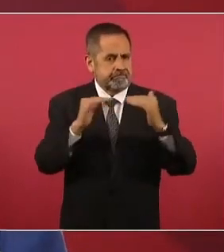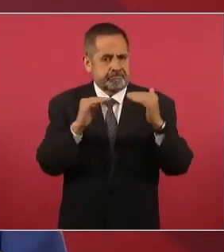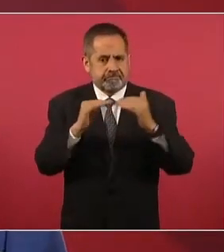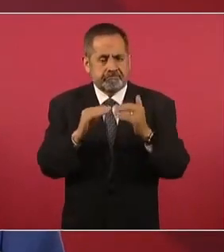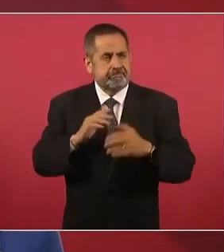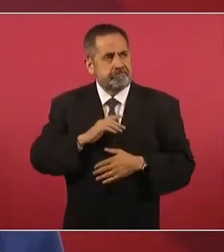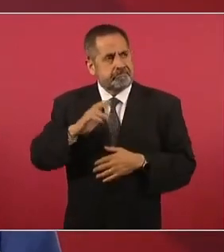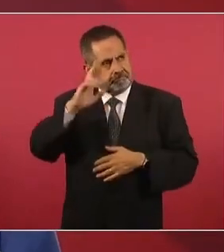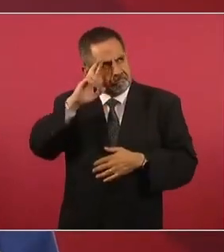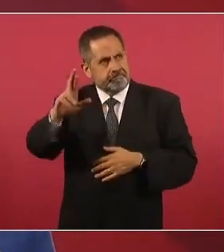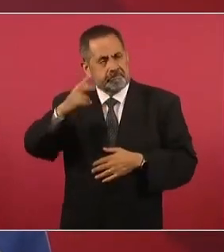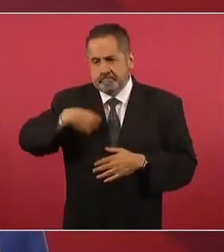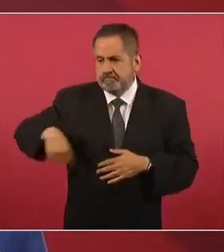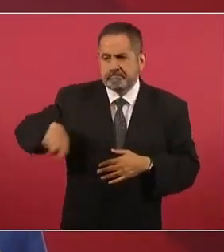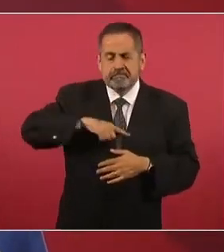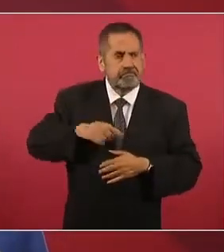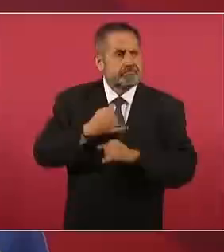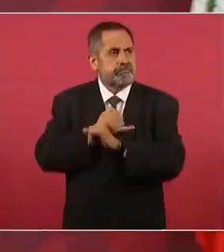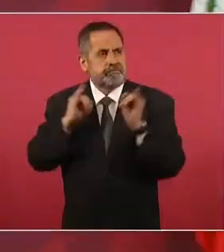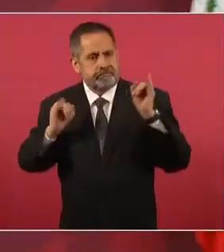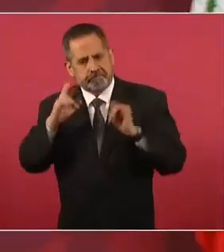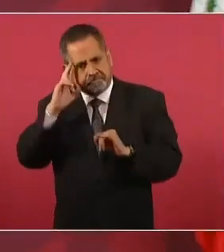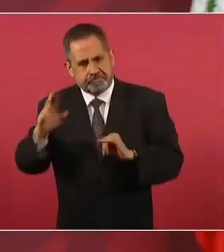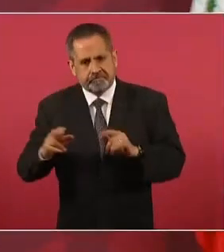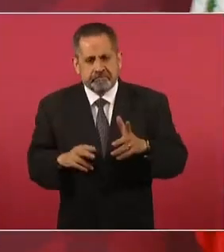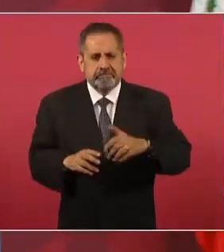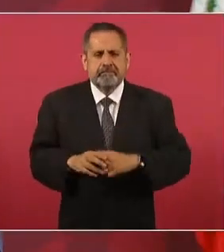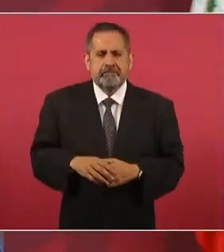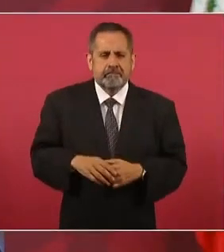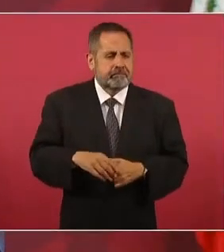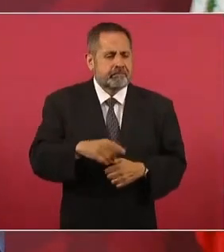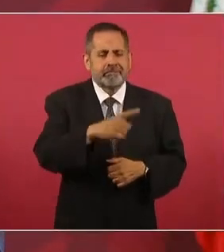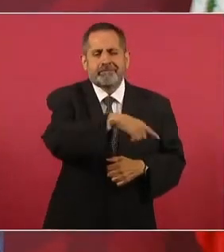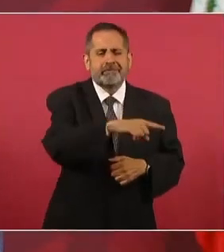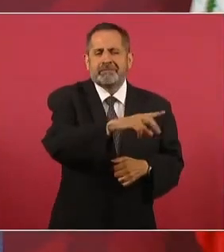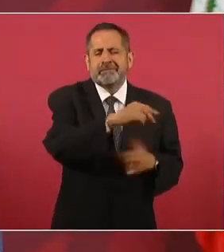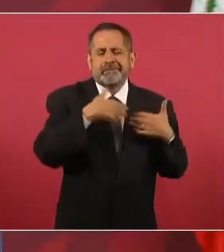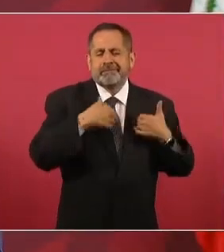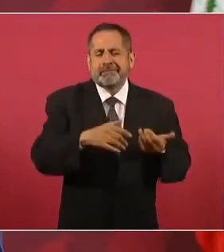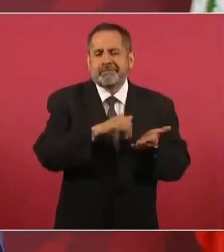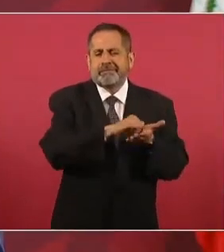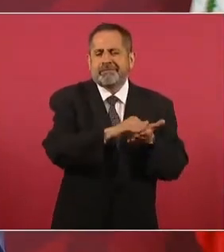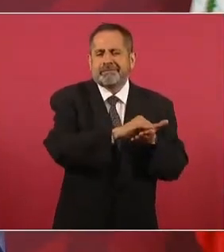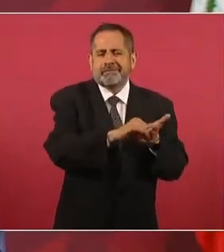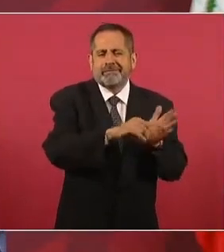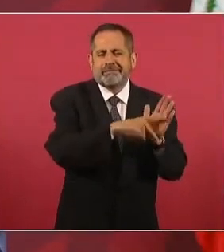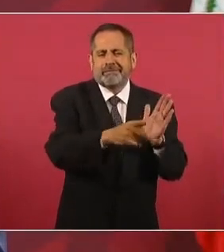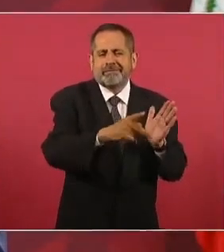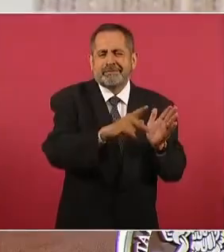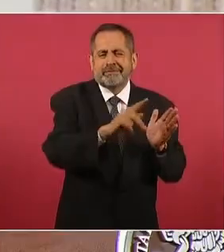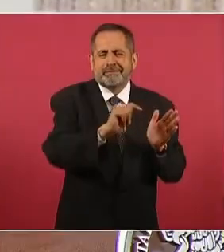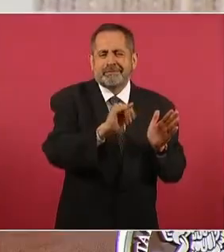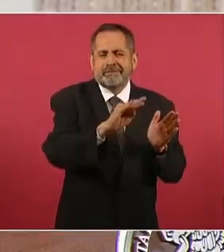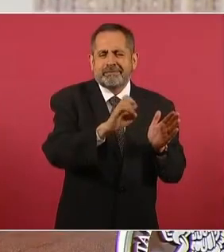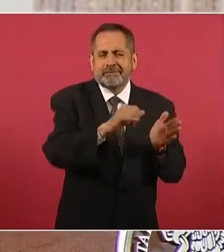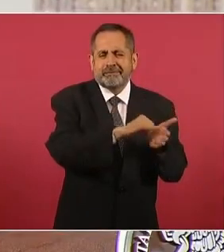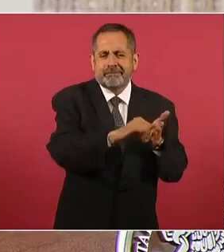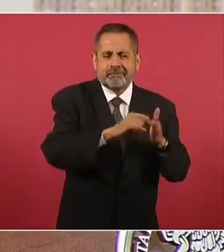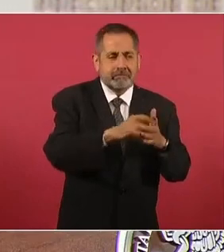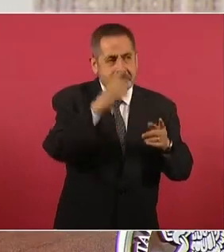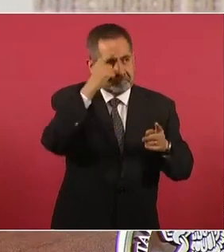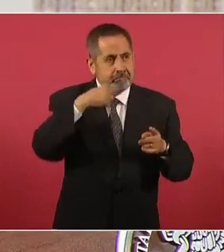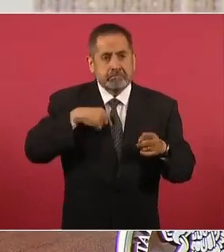respeto a nuestra independencia. Esto que no entienden los del New York Times, que creen que somos